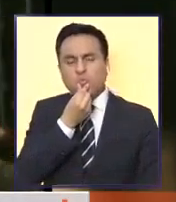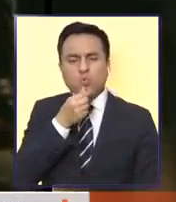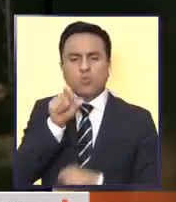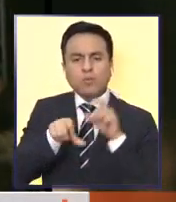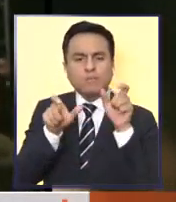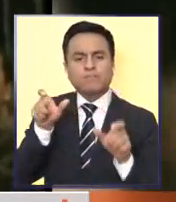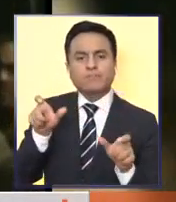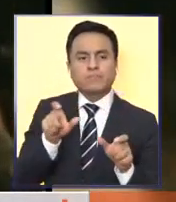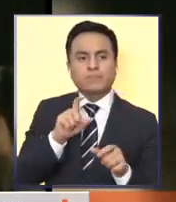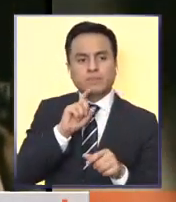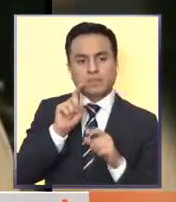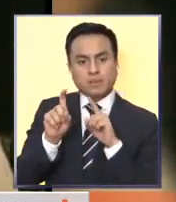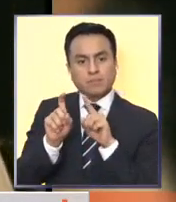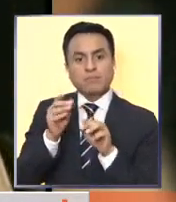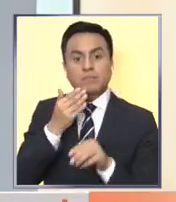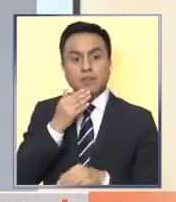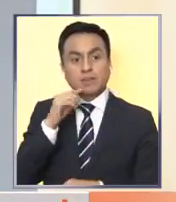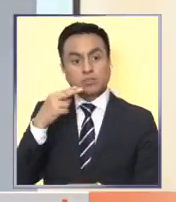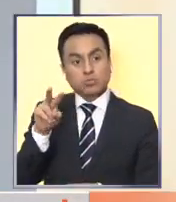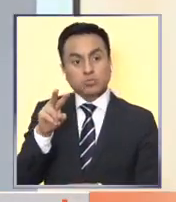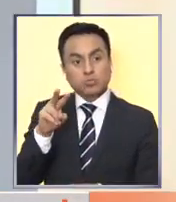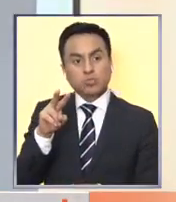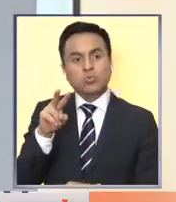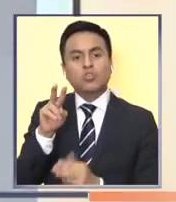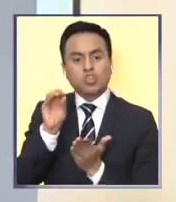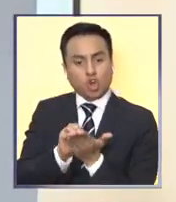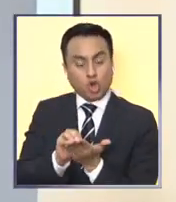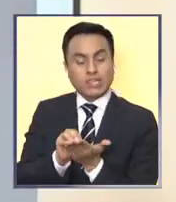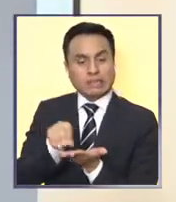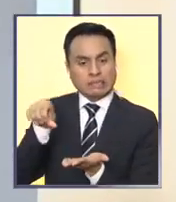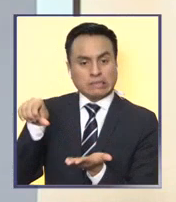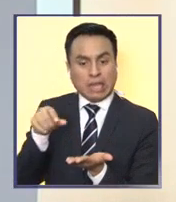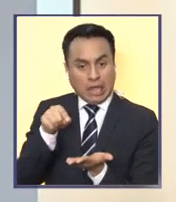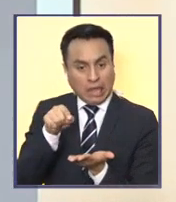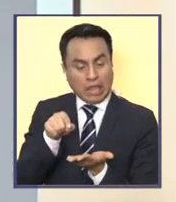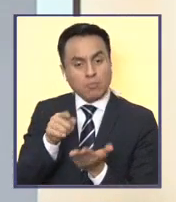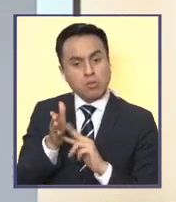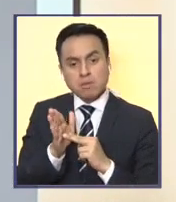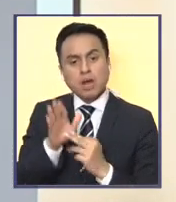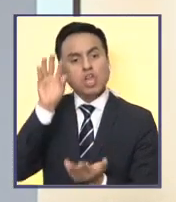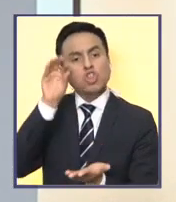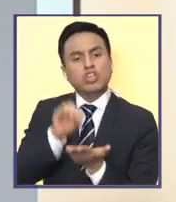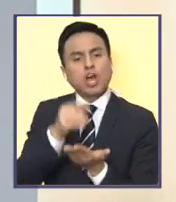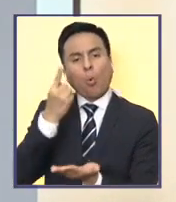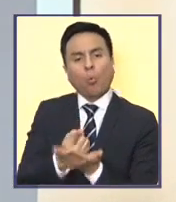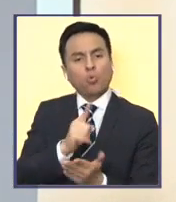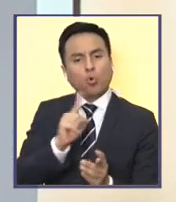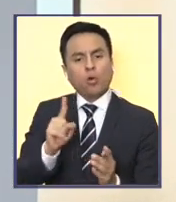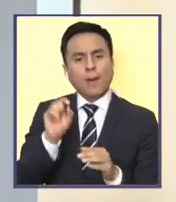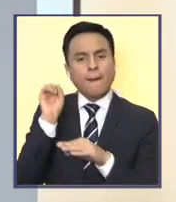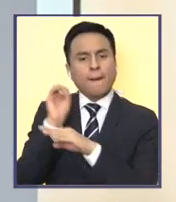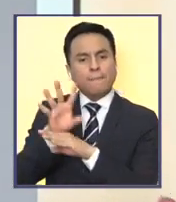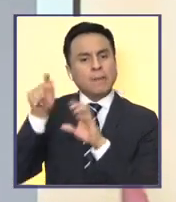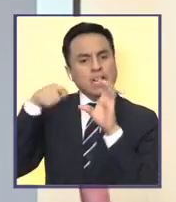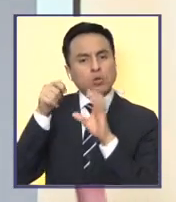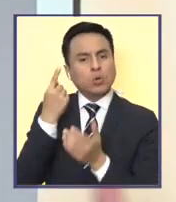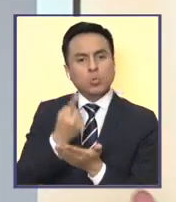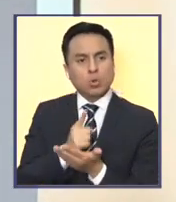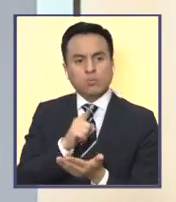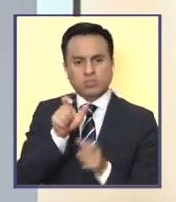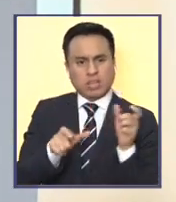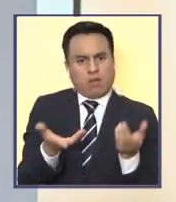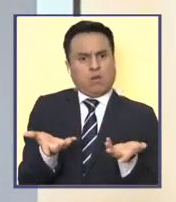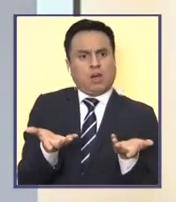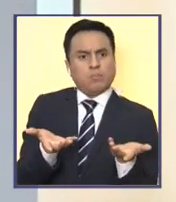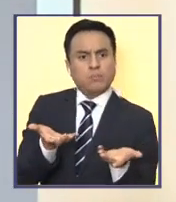El legado también que deja son sus notas. Él no tenía ni un problema en ponerle un 1 a una película y todo, wow, era el